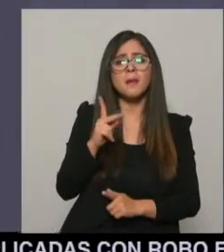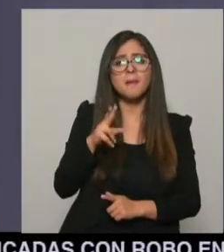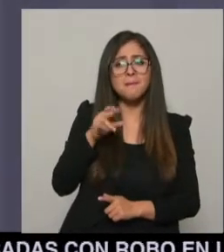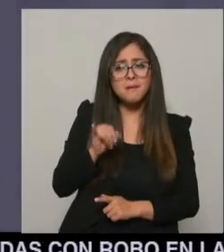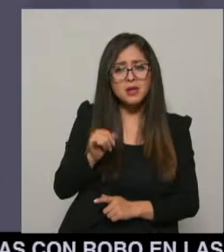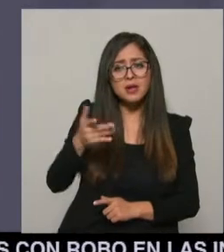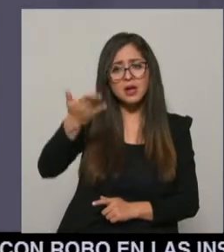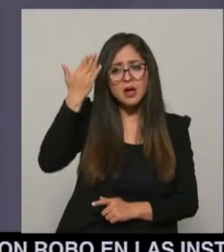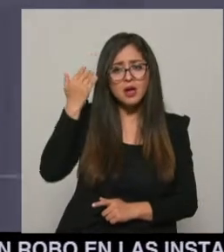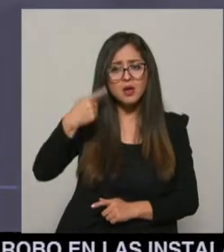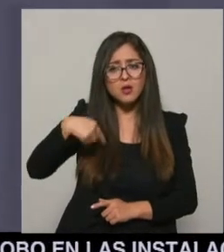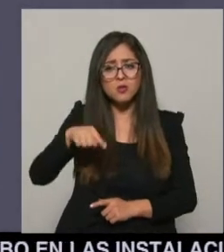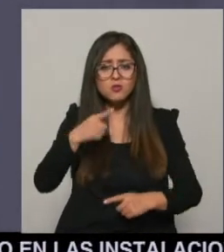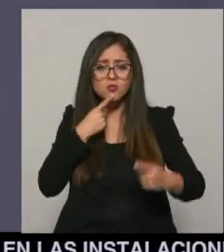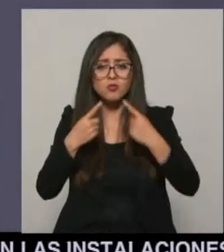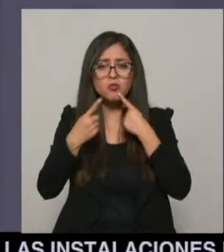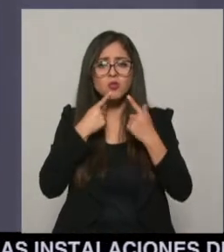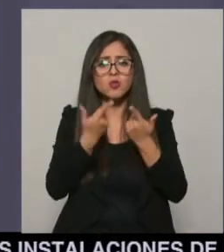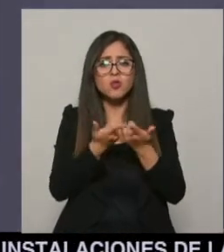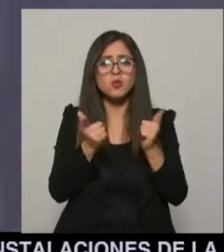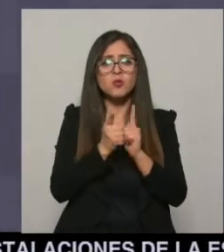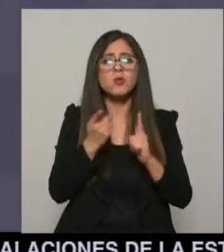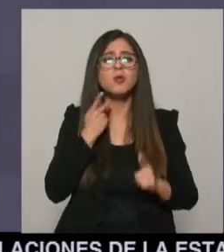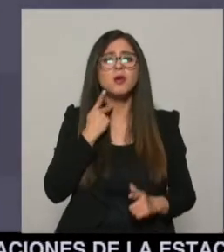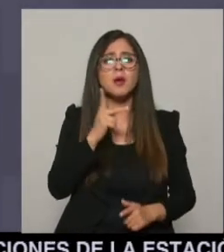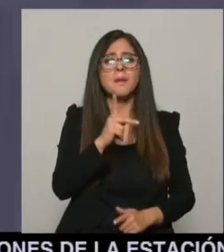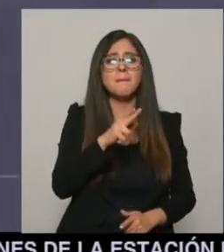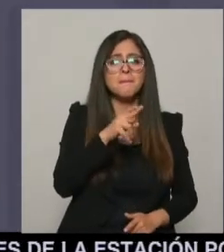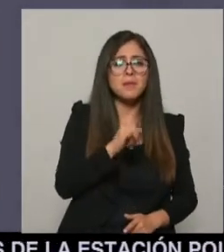entre PRI y Morena, cosa que le da un